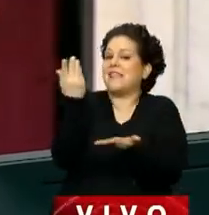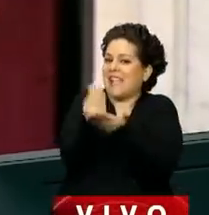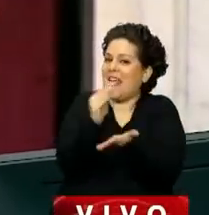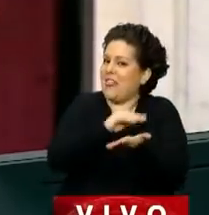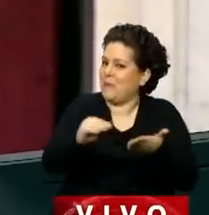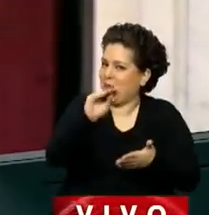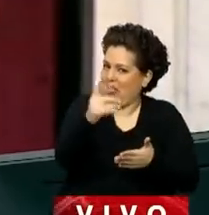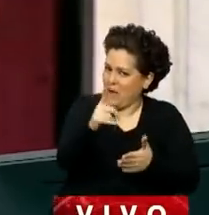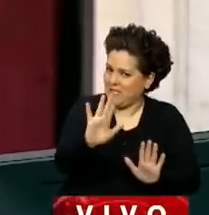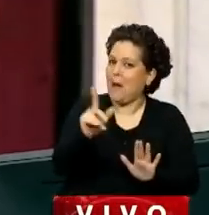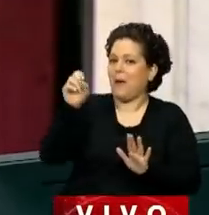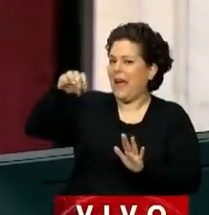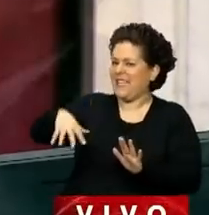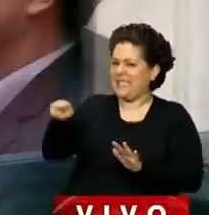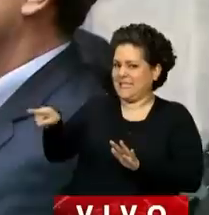estás.